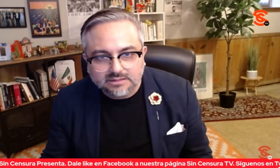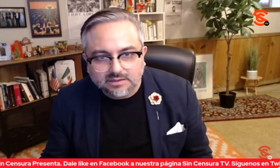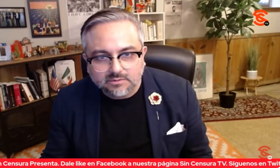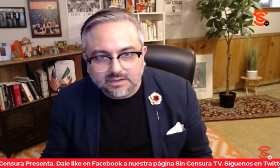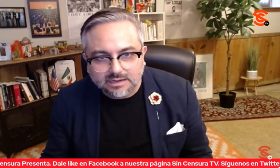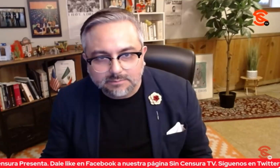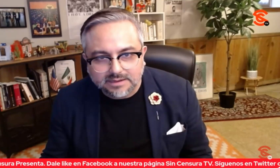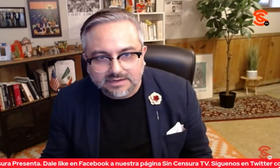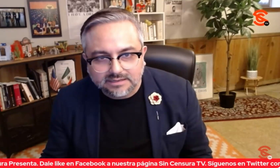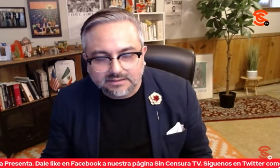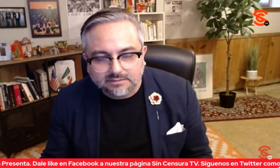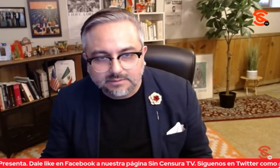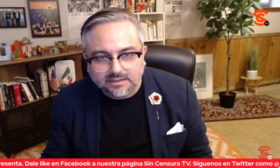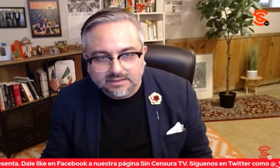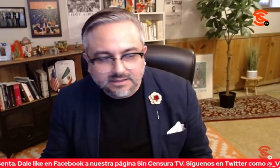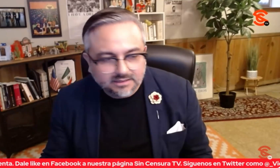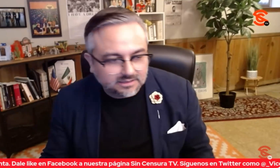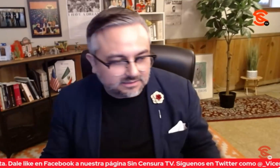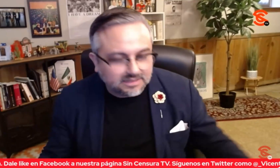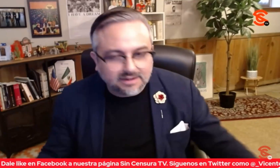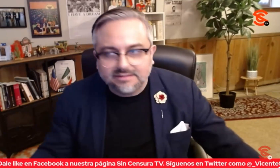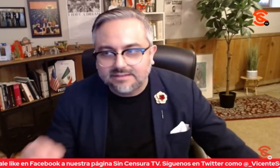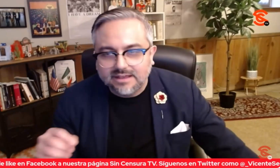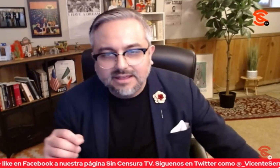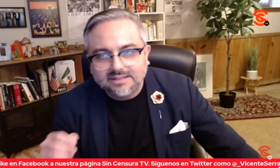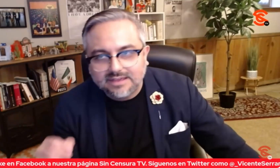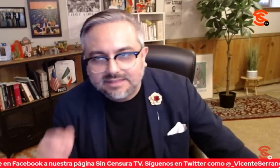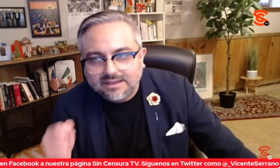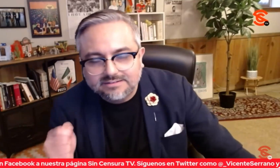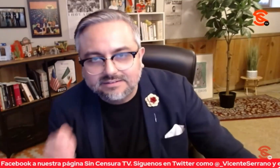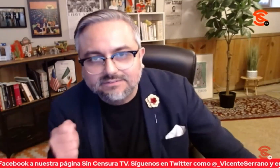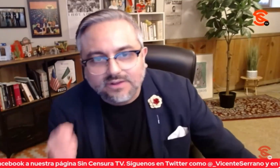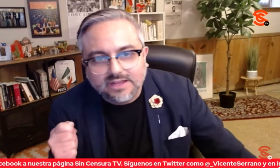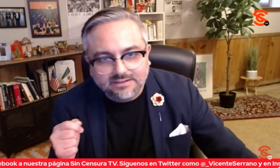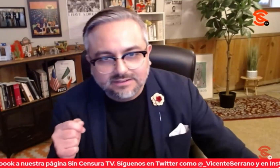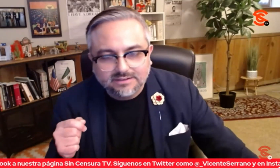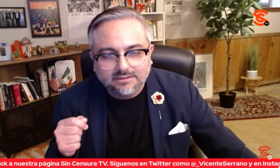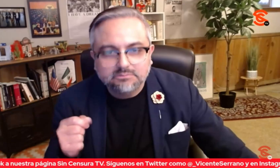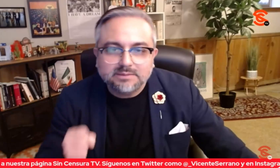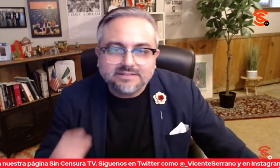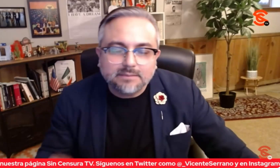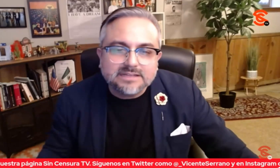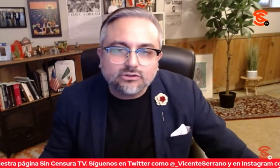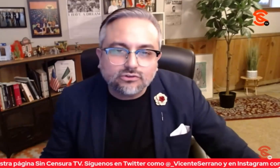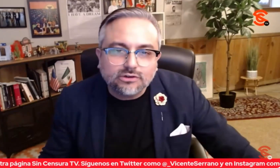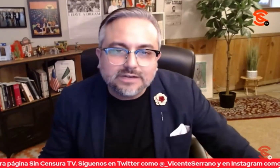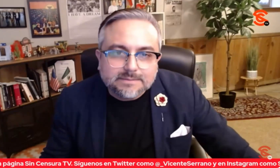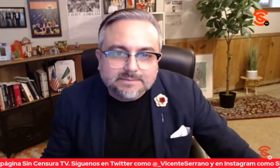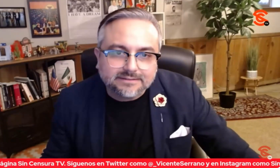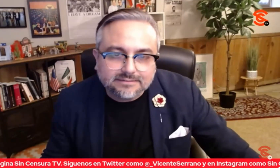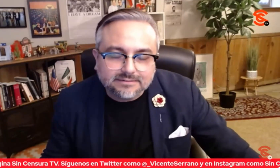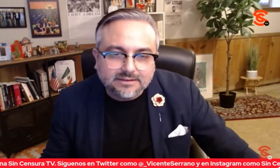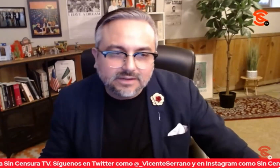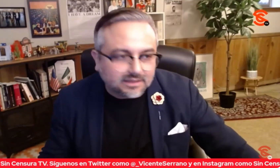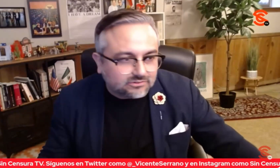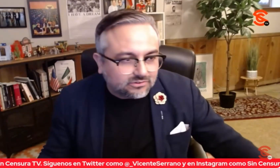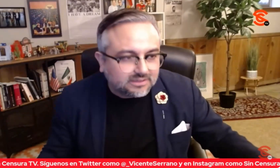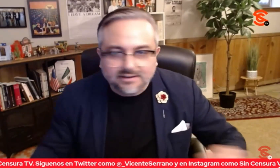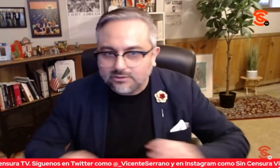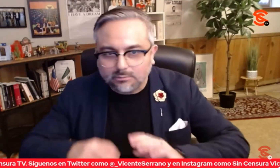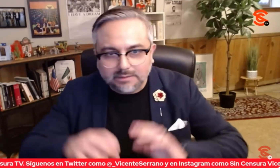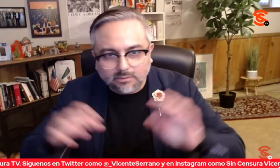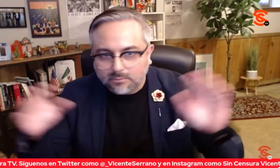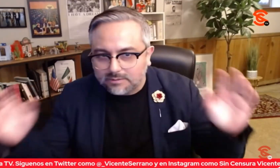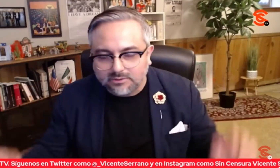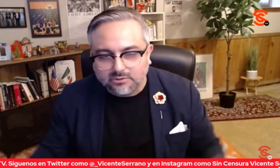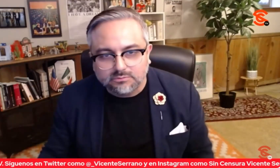muy antigua, alemana, que reza Die Gedanken sind frei. Mis pensamientos son libres. Una canción que se